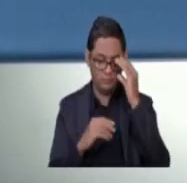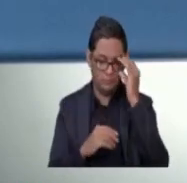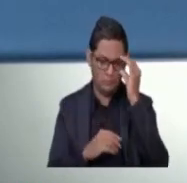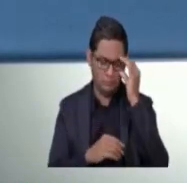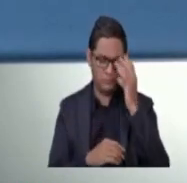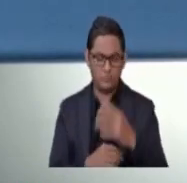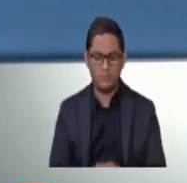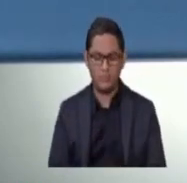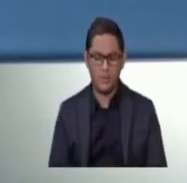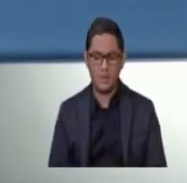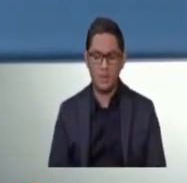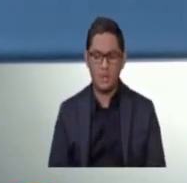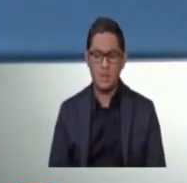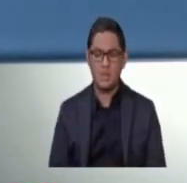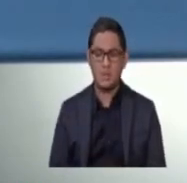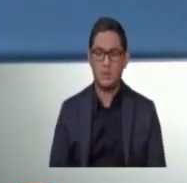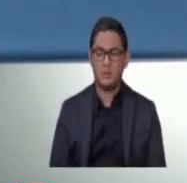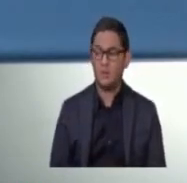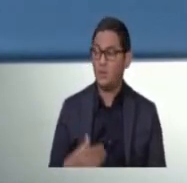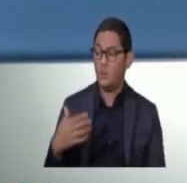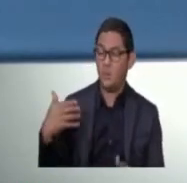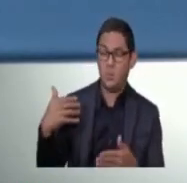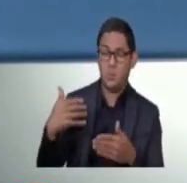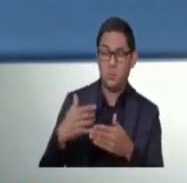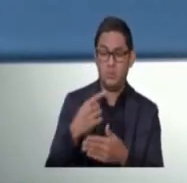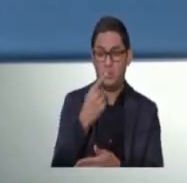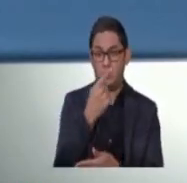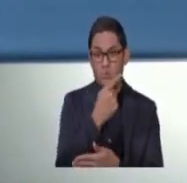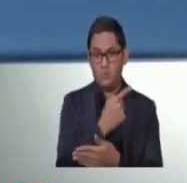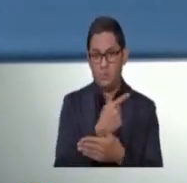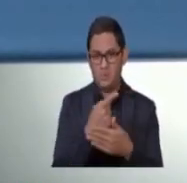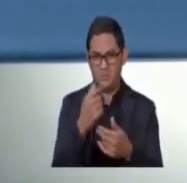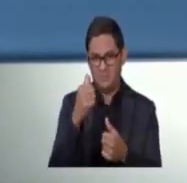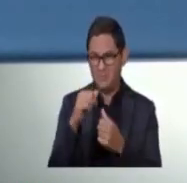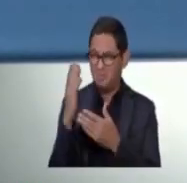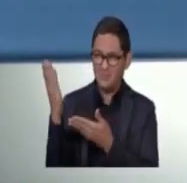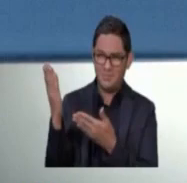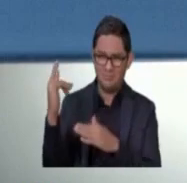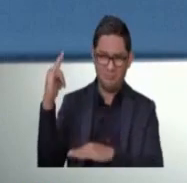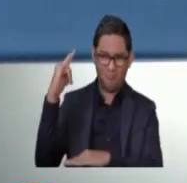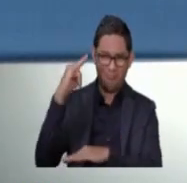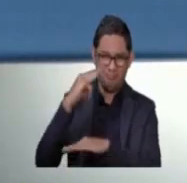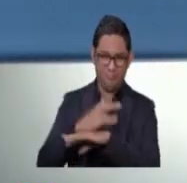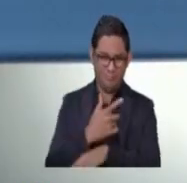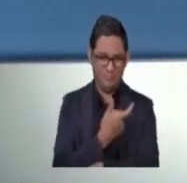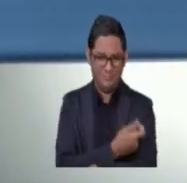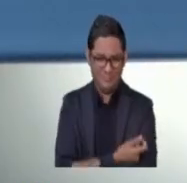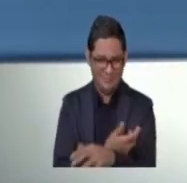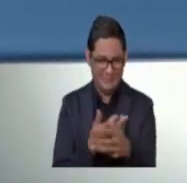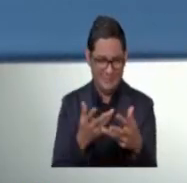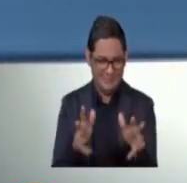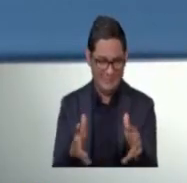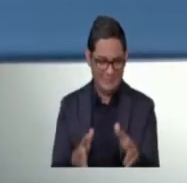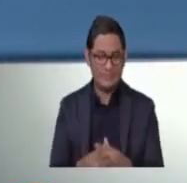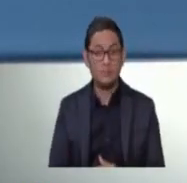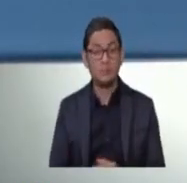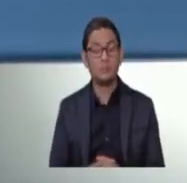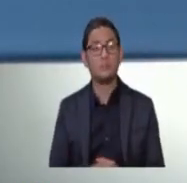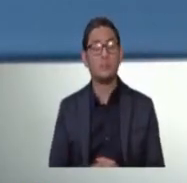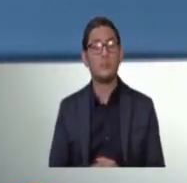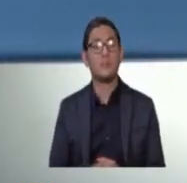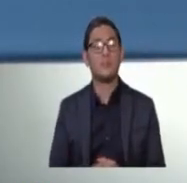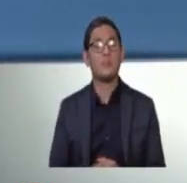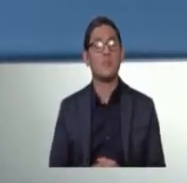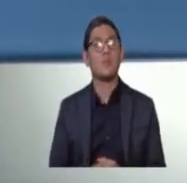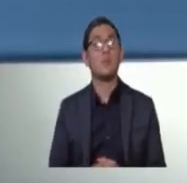tras una semana de haber llegado el primer lote de vacunas contra el cob y 19 a nuestro país